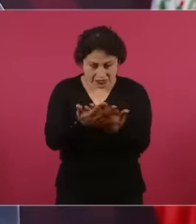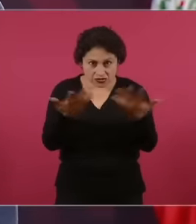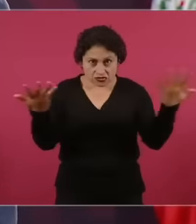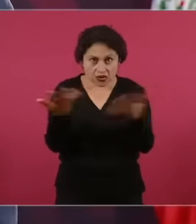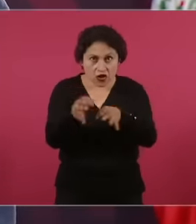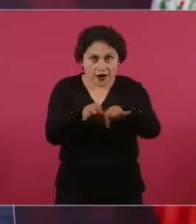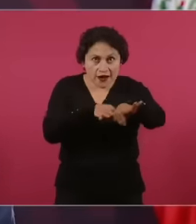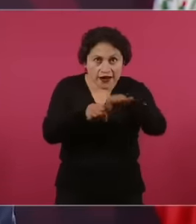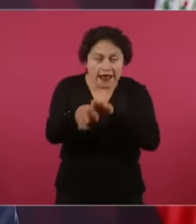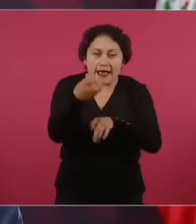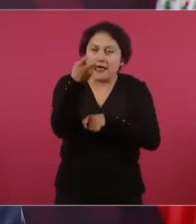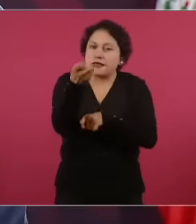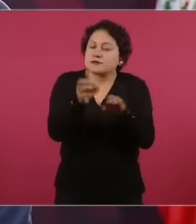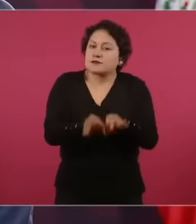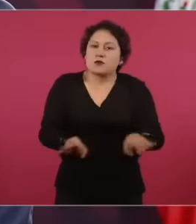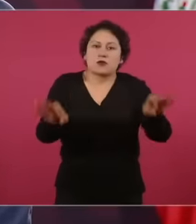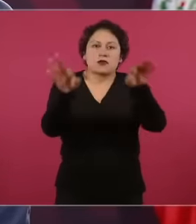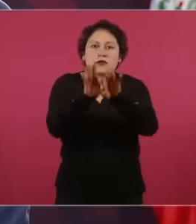¿Por qué